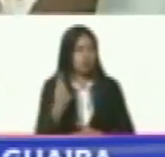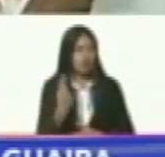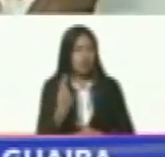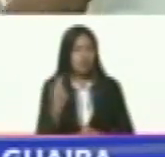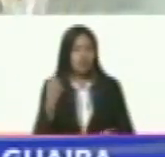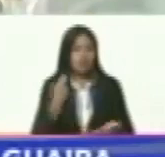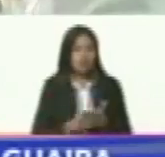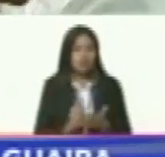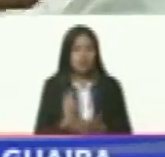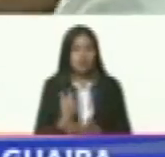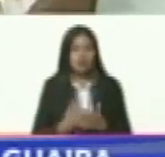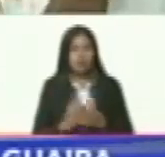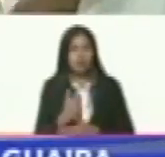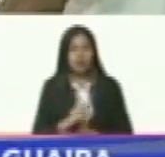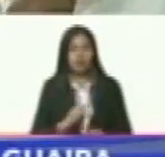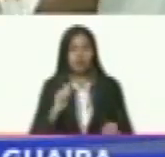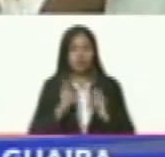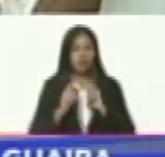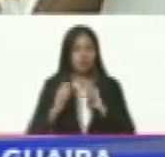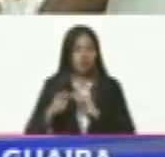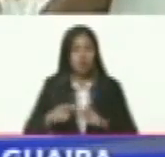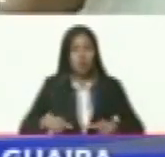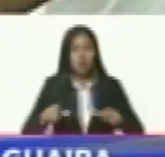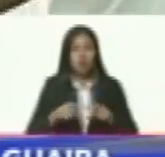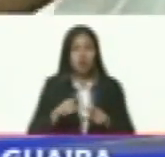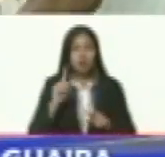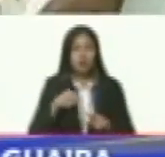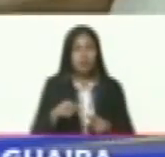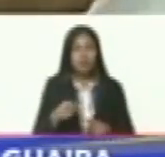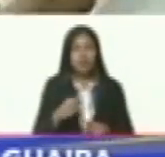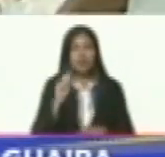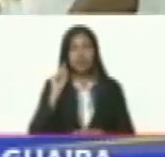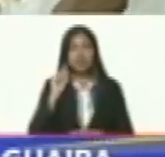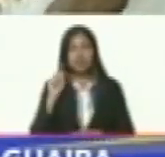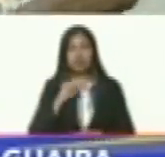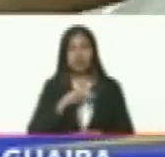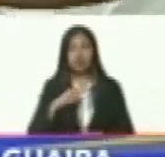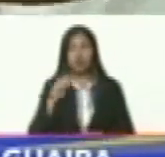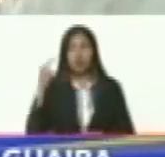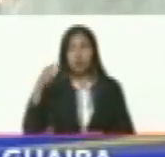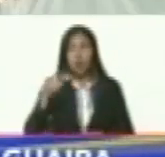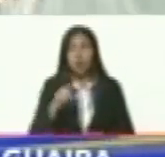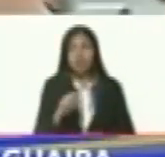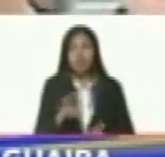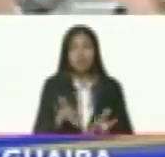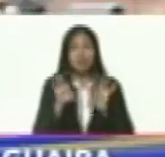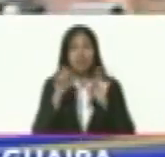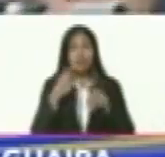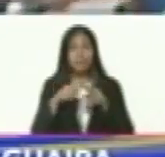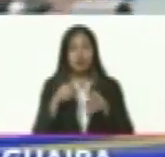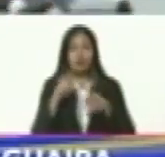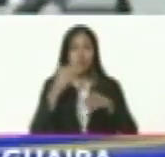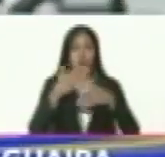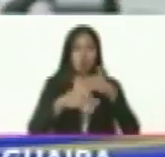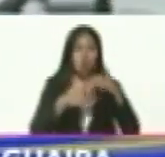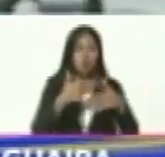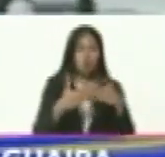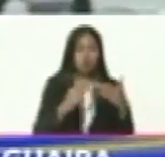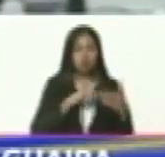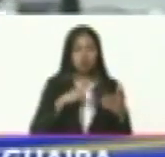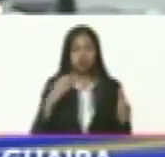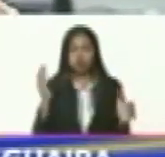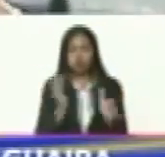valor agregado que tenemos pueda ser transportado a los lugares que necesita, pues un transporte especial que se requiere, pero bueno, poco a poco veremos cómo